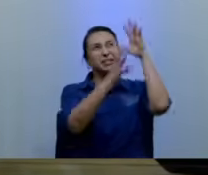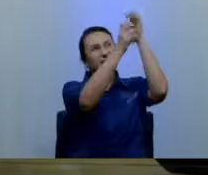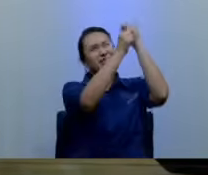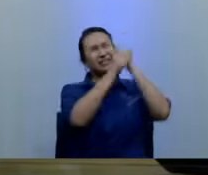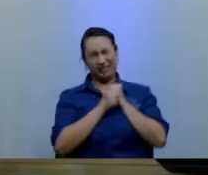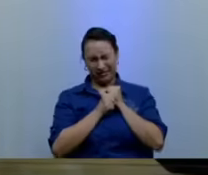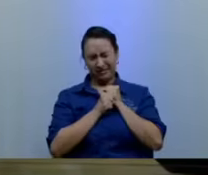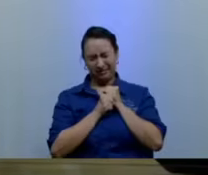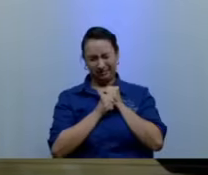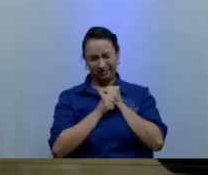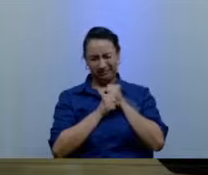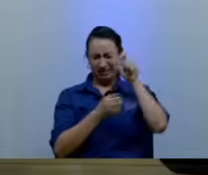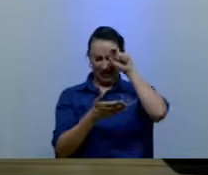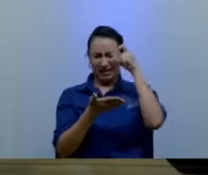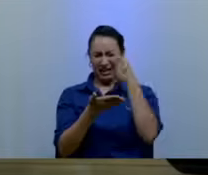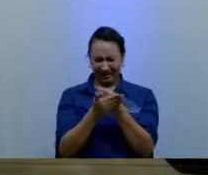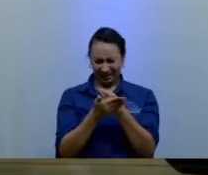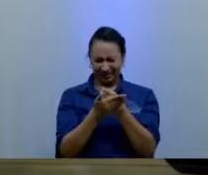Soy sal.